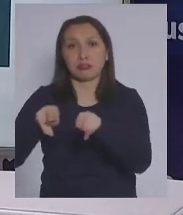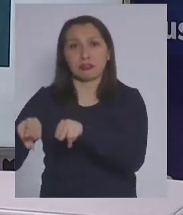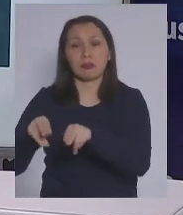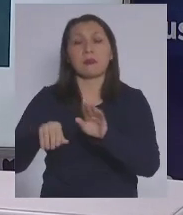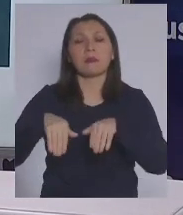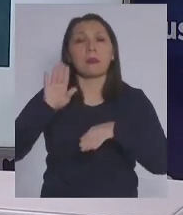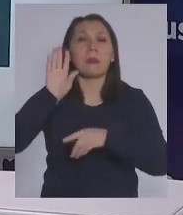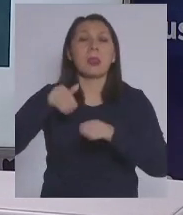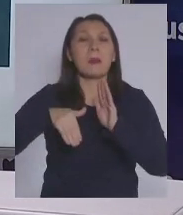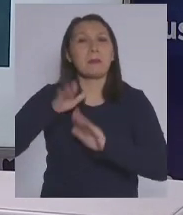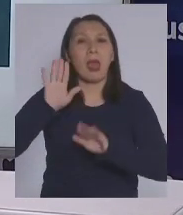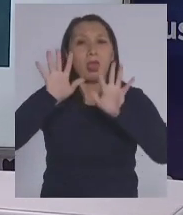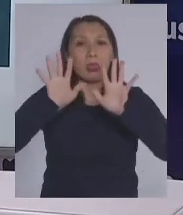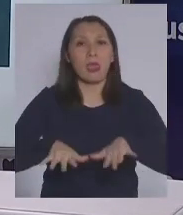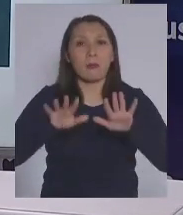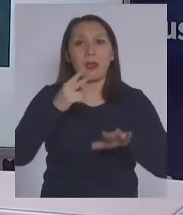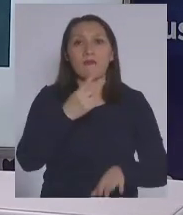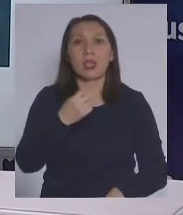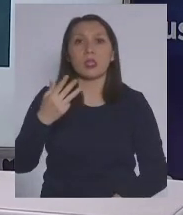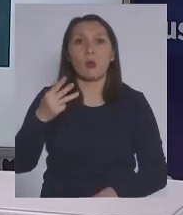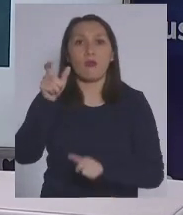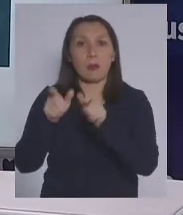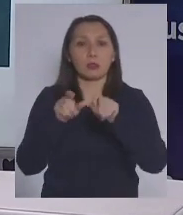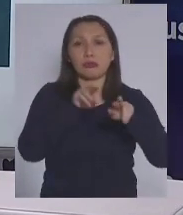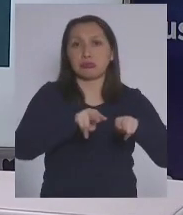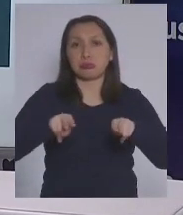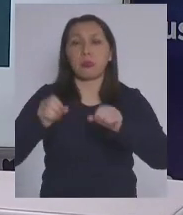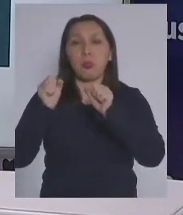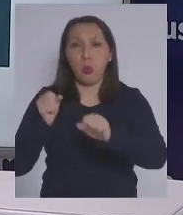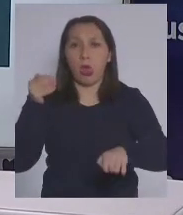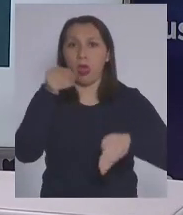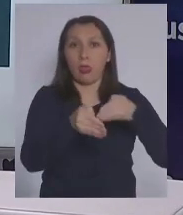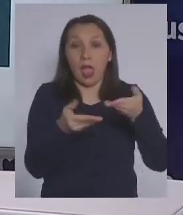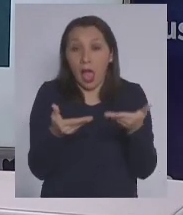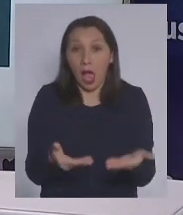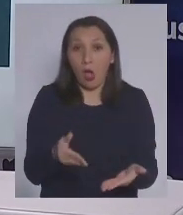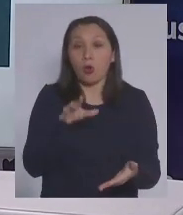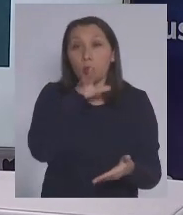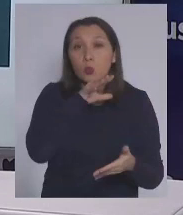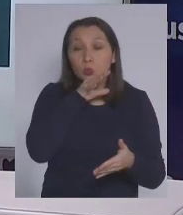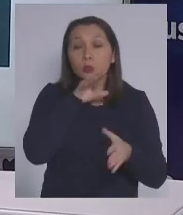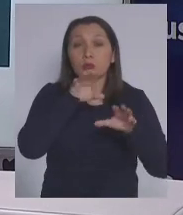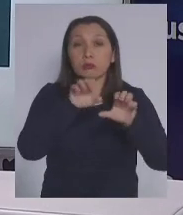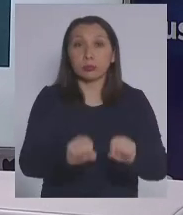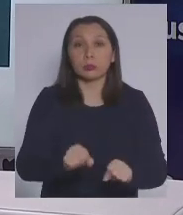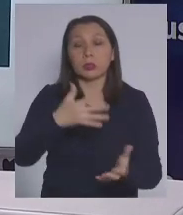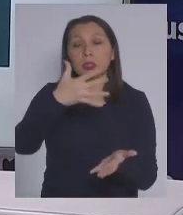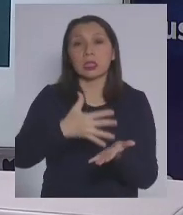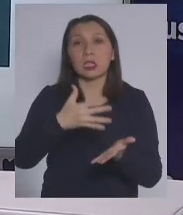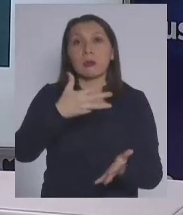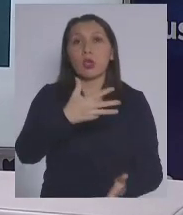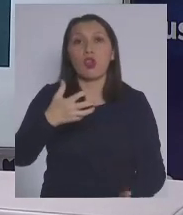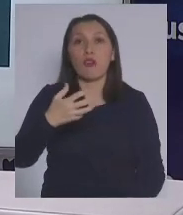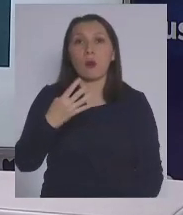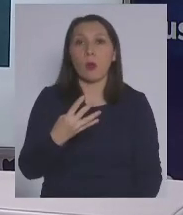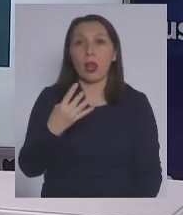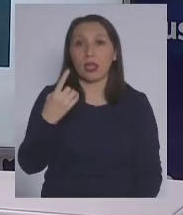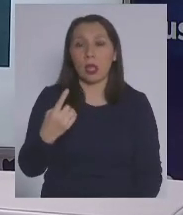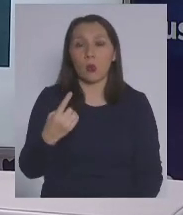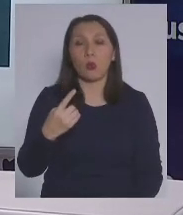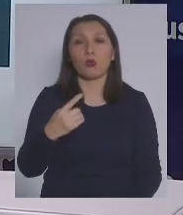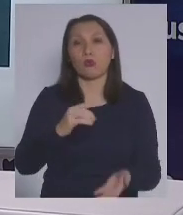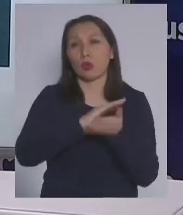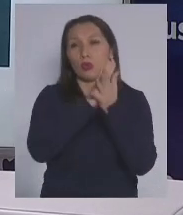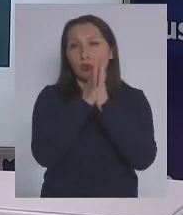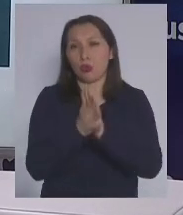10 mil 29 cupos ocupando en estos momentos 5 mil 941 a lo largo de